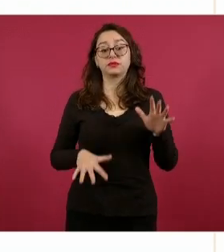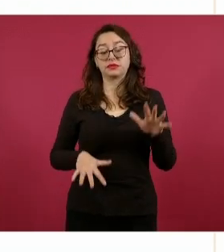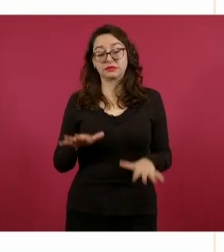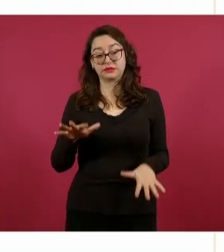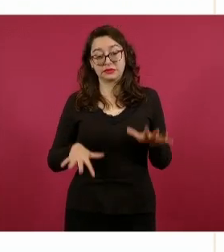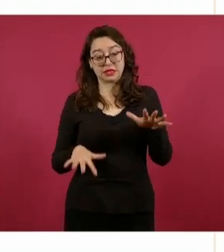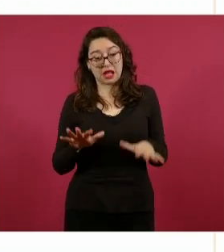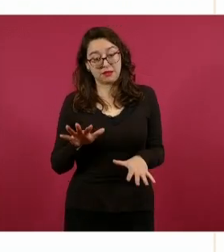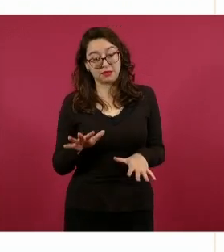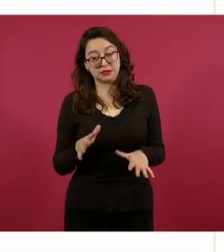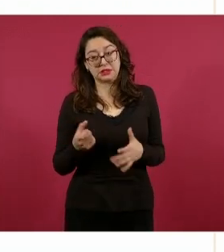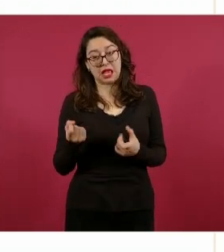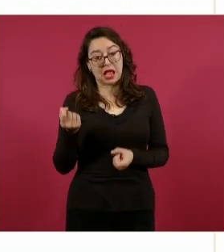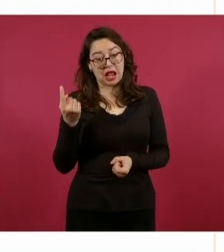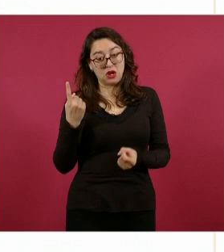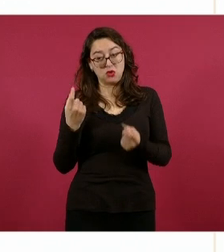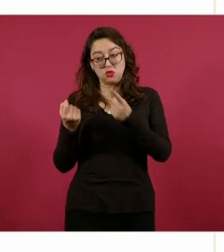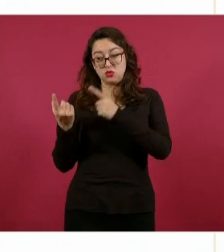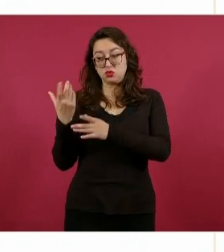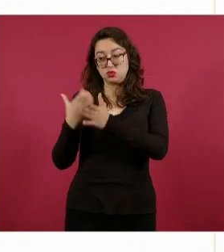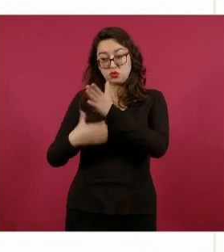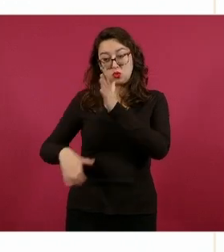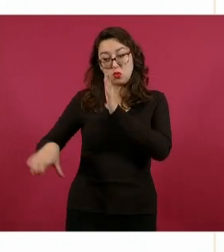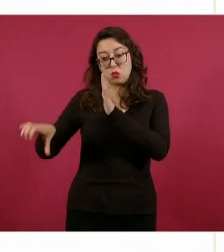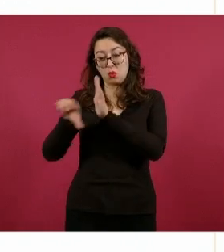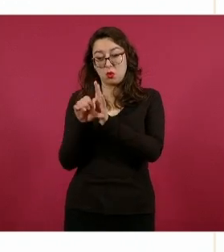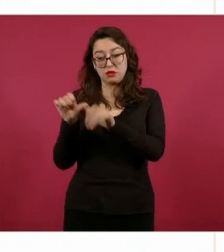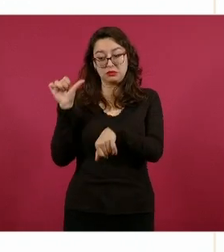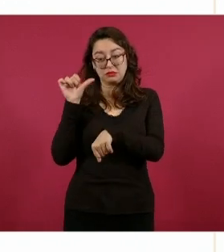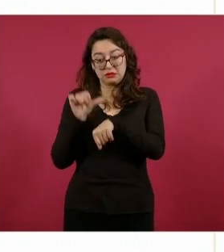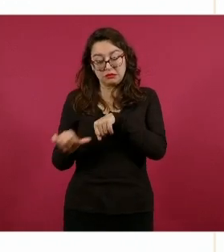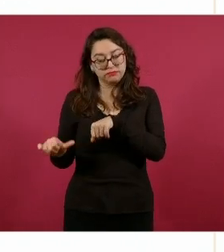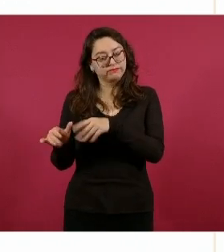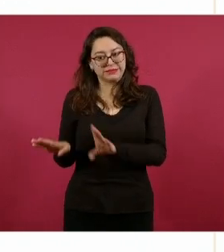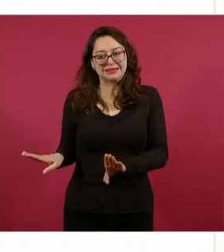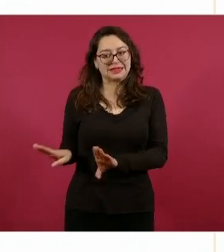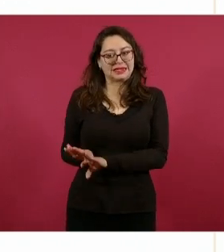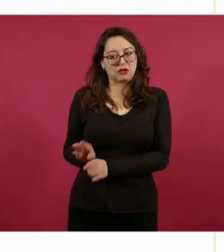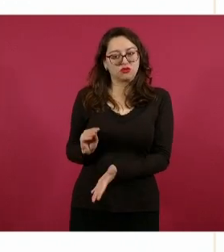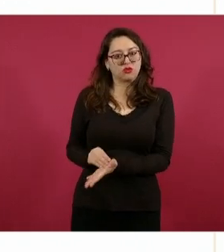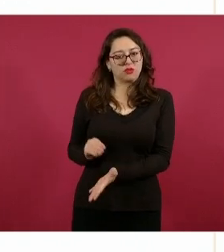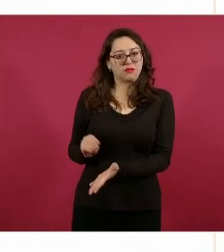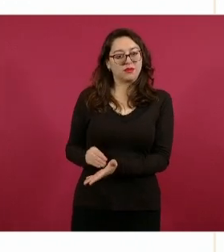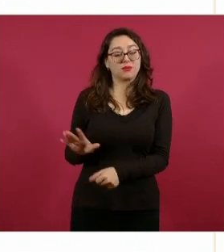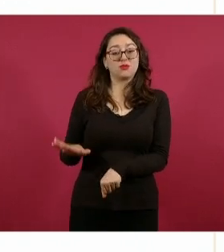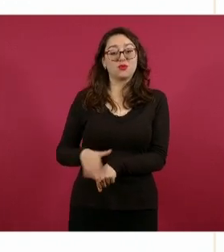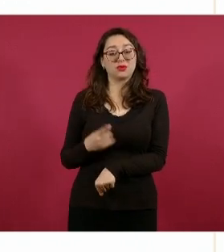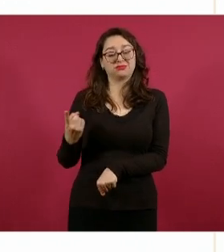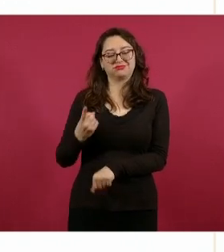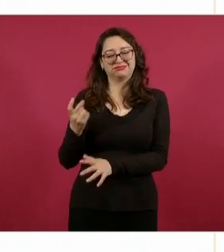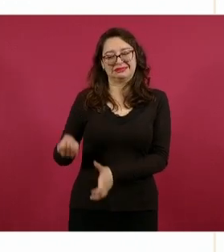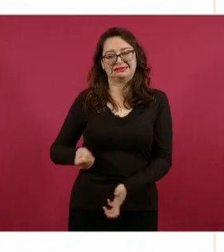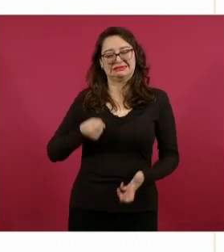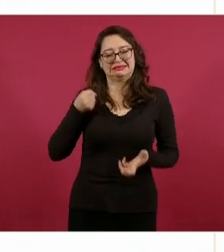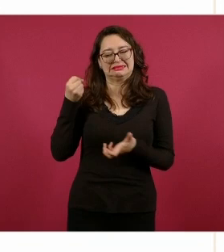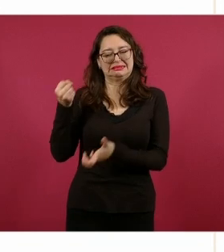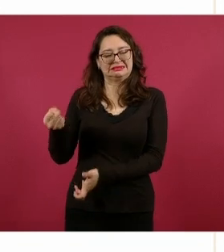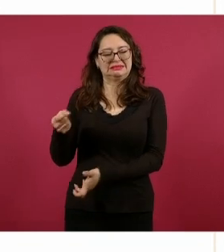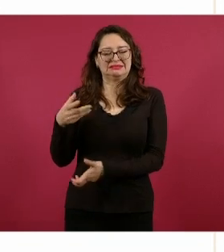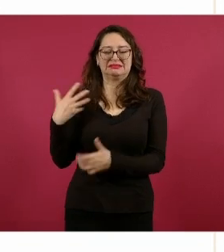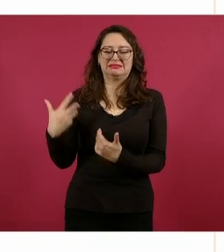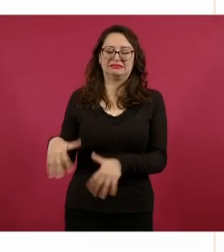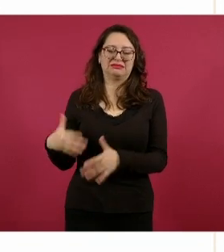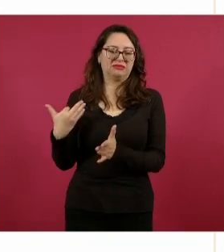están quedando fuera tienen que ver con inversiones más grandes para que pudieran pasar todas las licencias